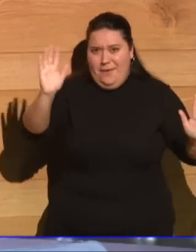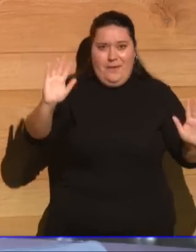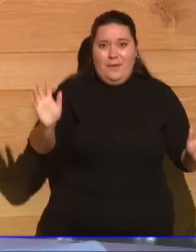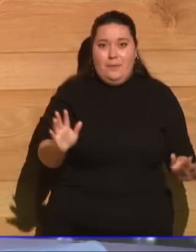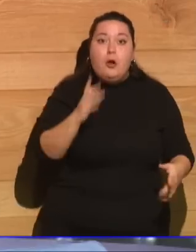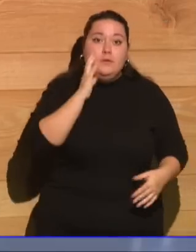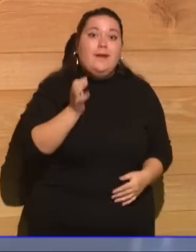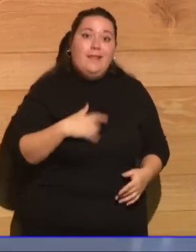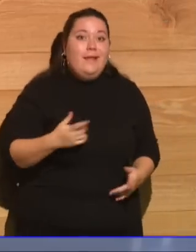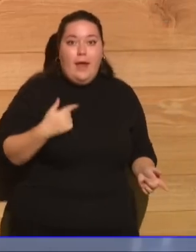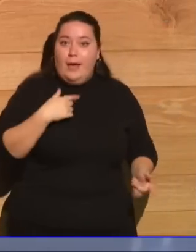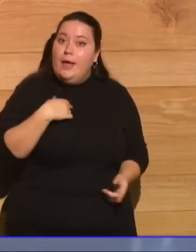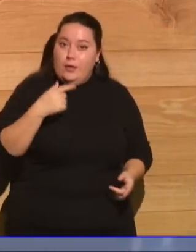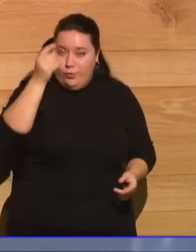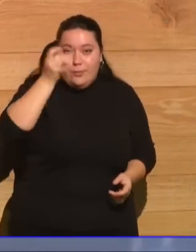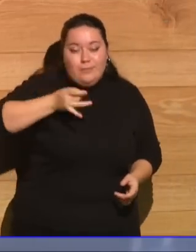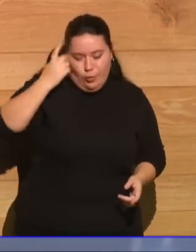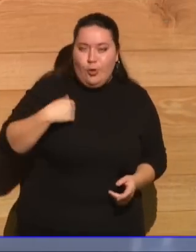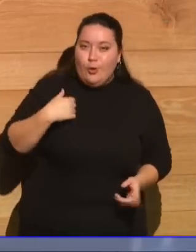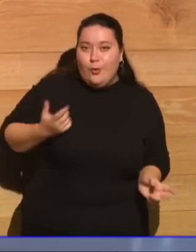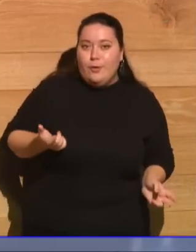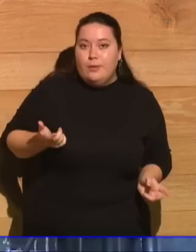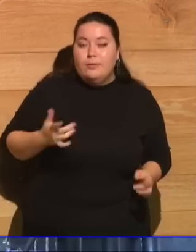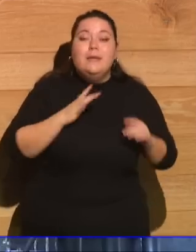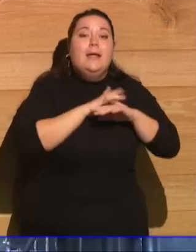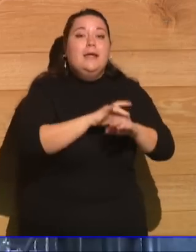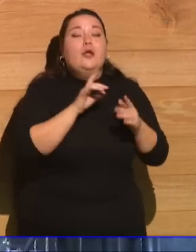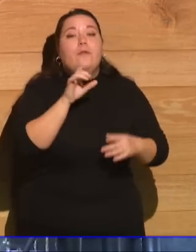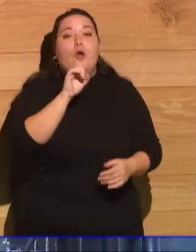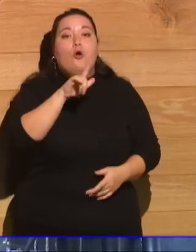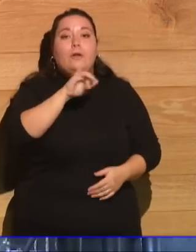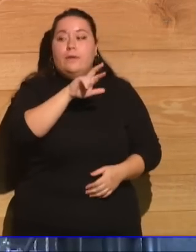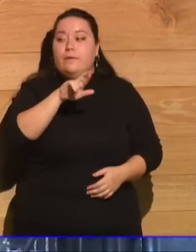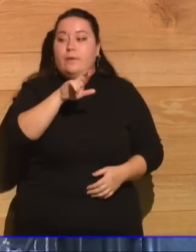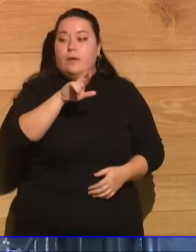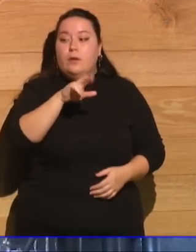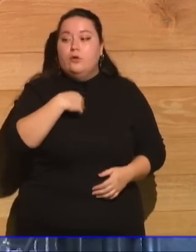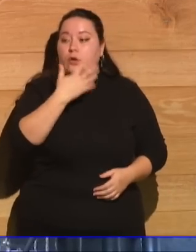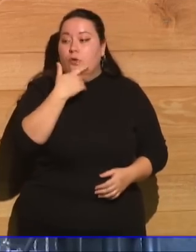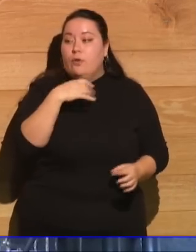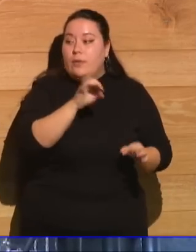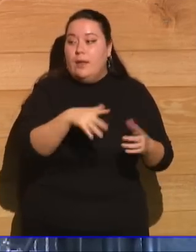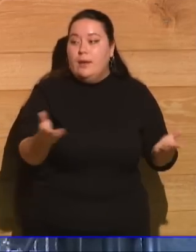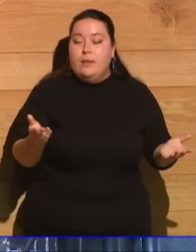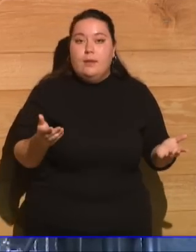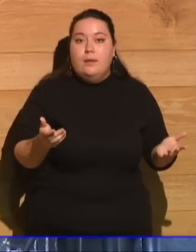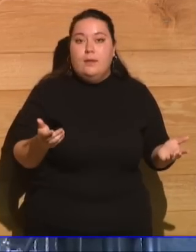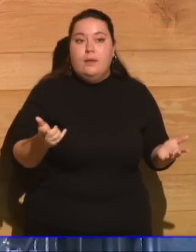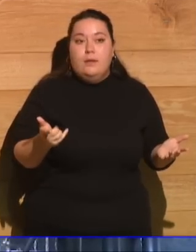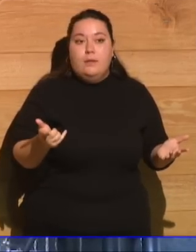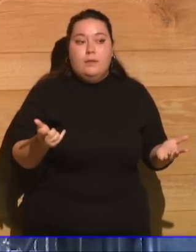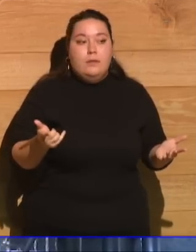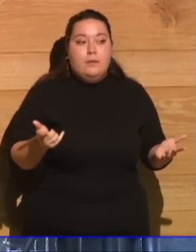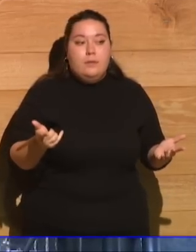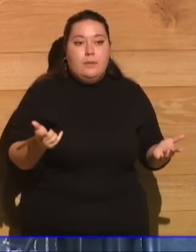verdadera, verdad. que se me ha ocurrido a mí de verdad. Eso es. El guión de Oliver Stone, un tío al que no conocía nadie en ningún sitio, era tan bueno